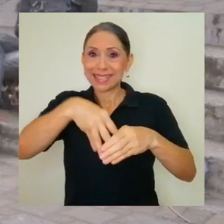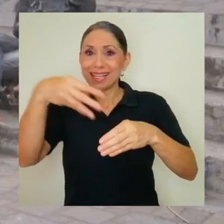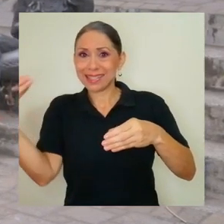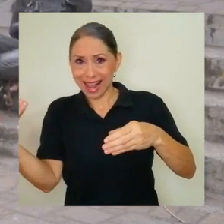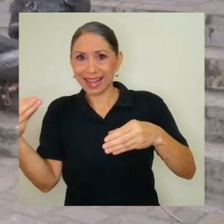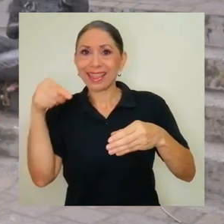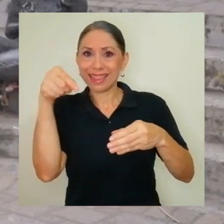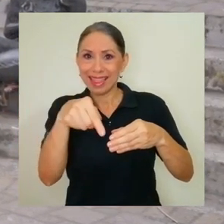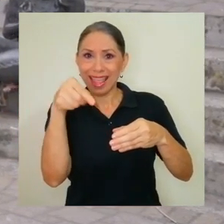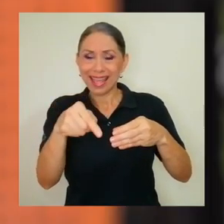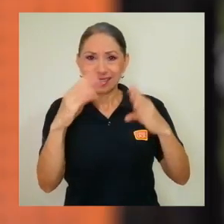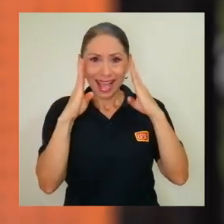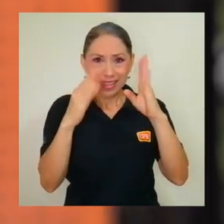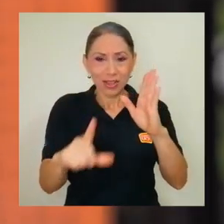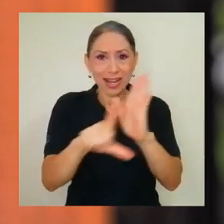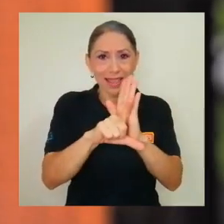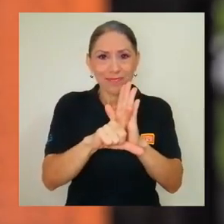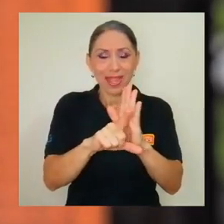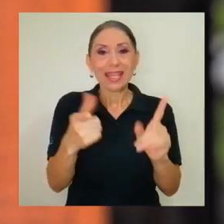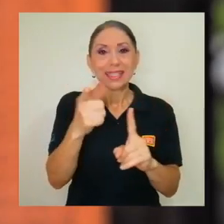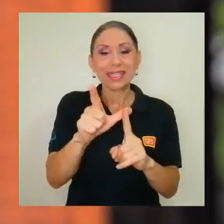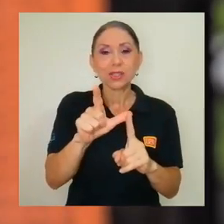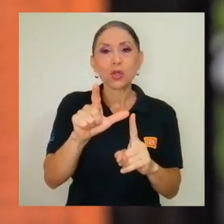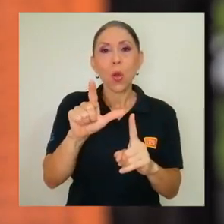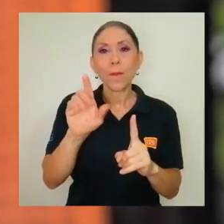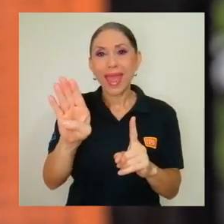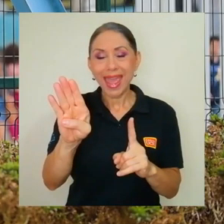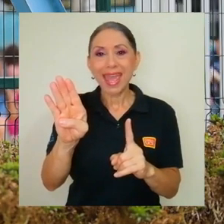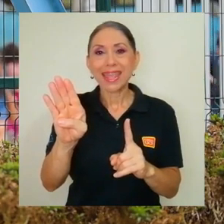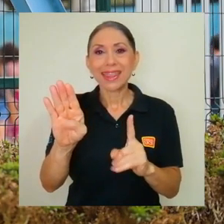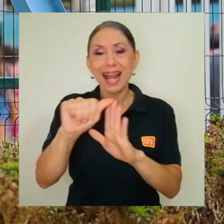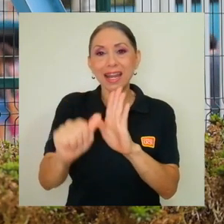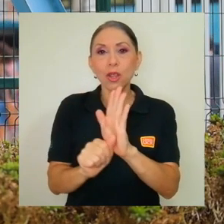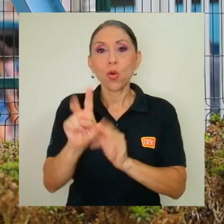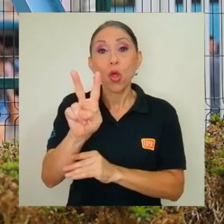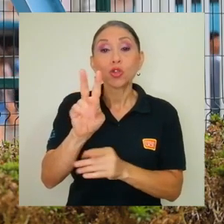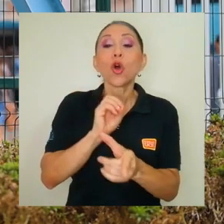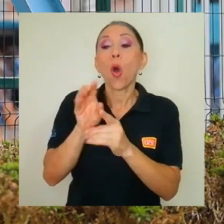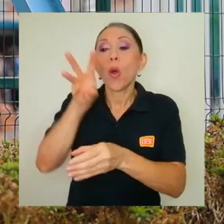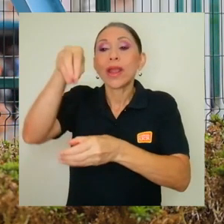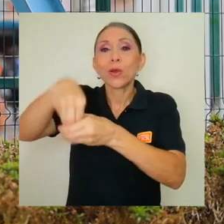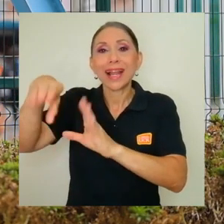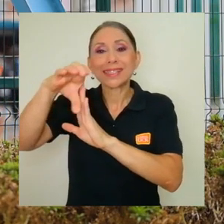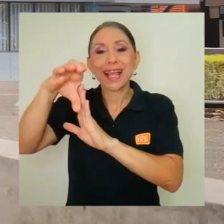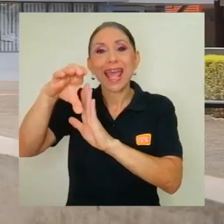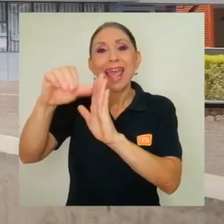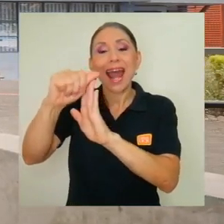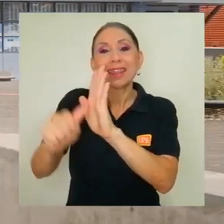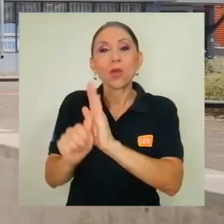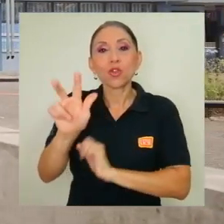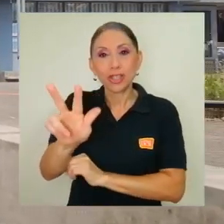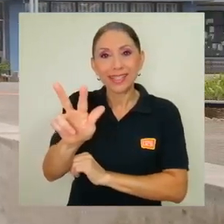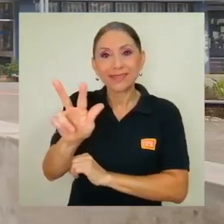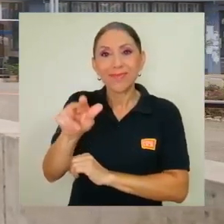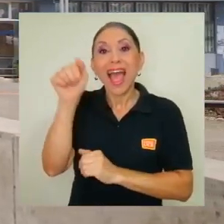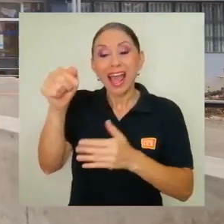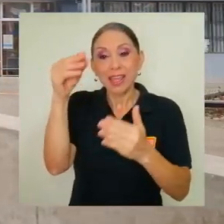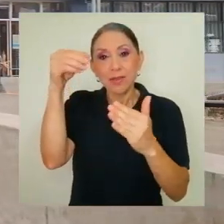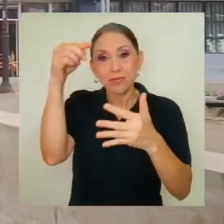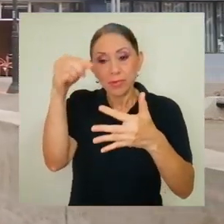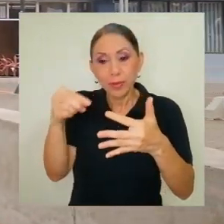del ámbito de cobertura de la ley en el inciso B del artículo 2 o bien incluirlas en el artículo 3, el cual enumera las